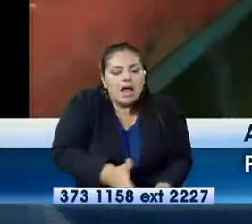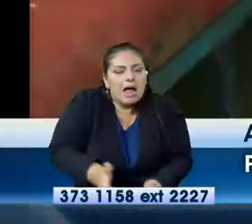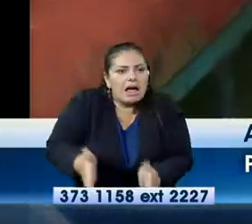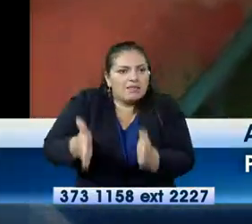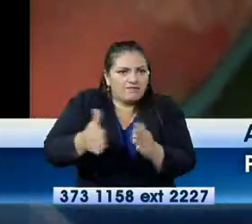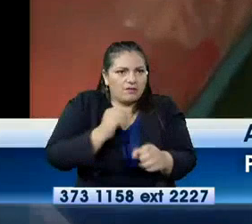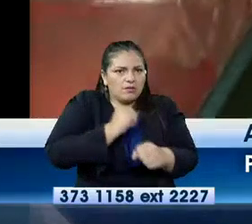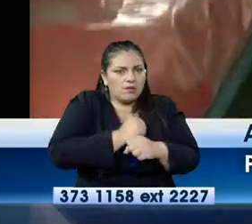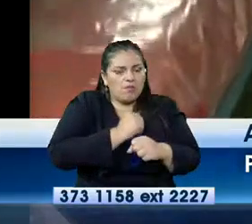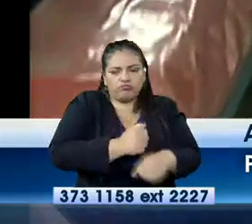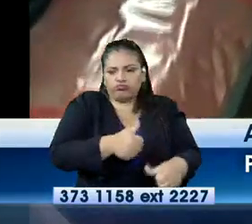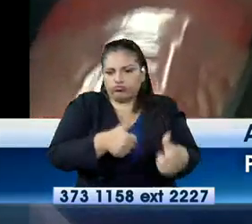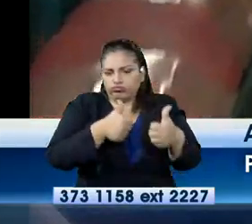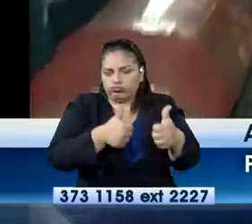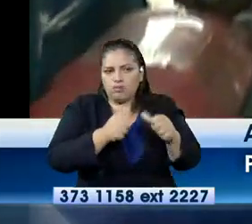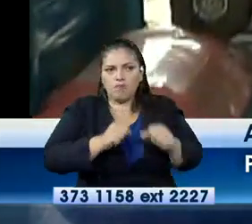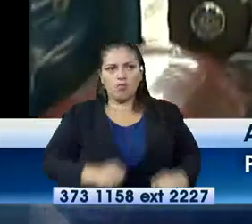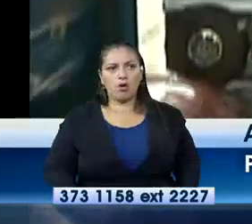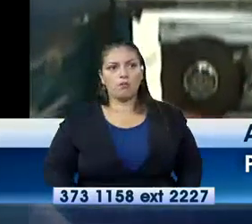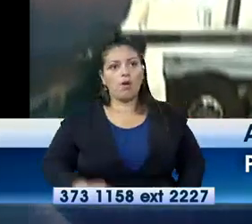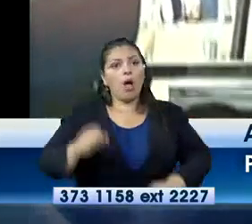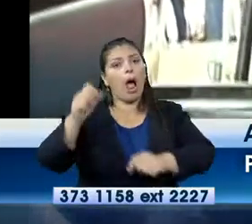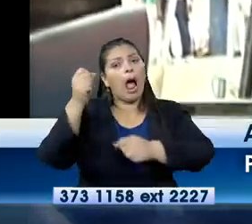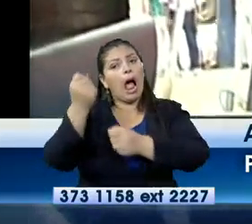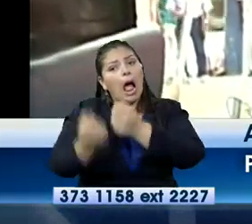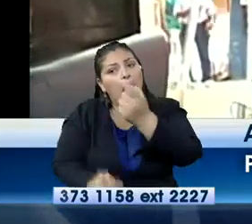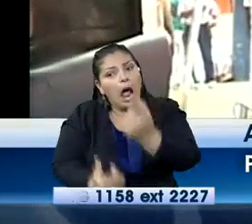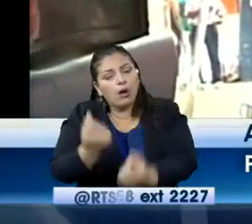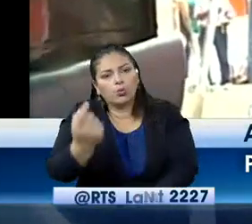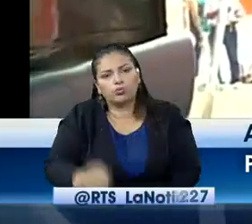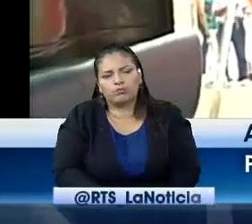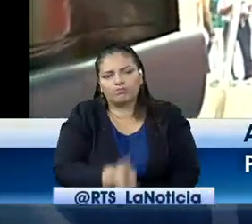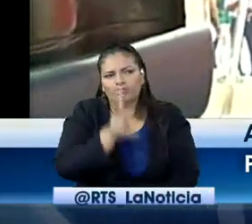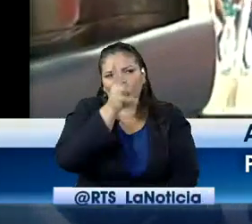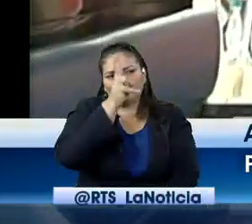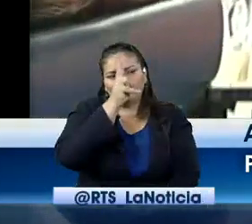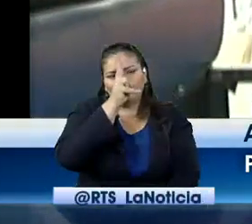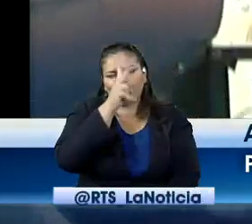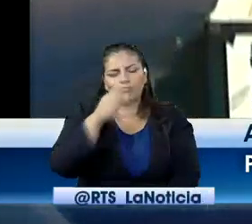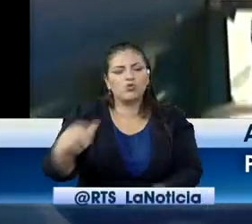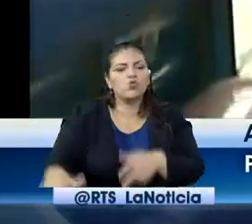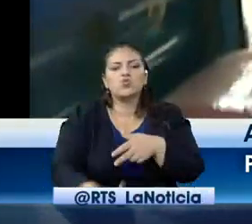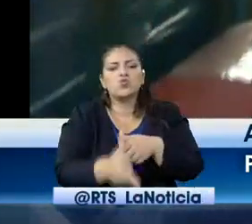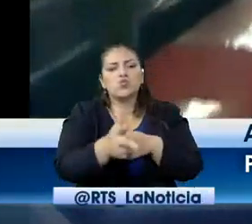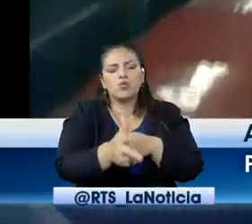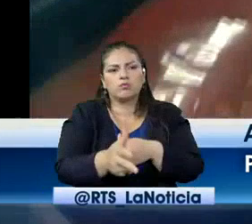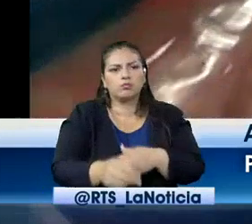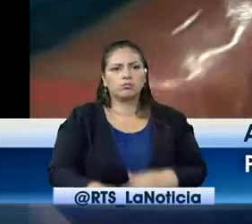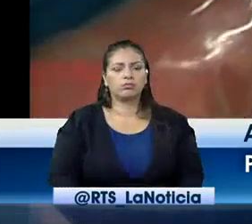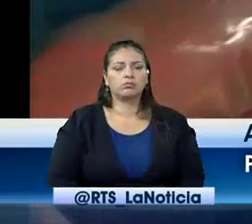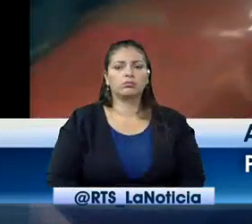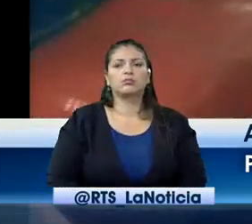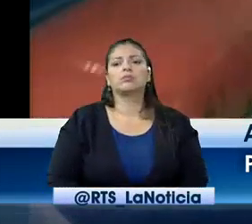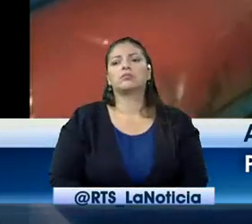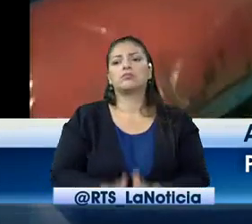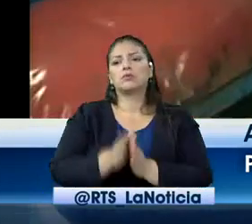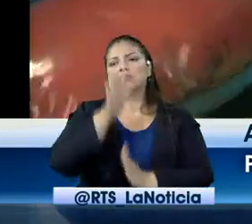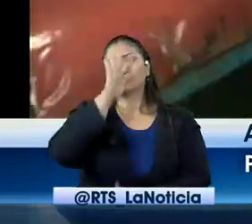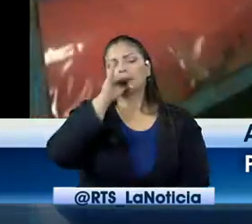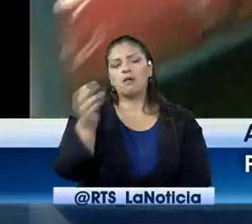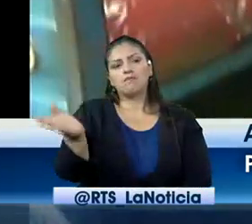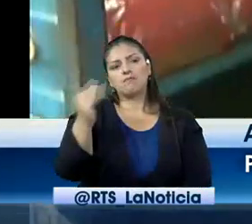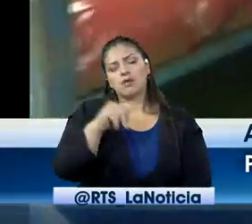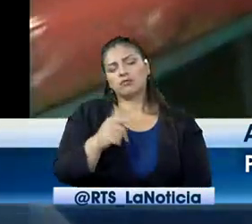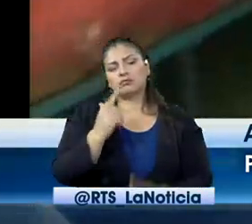por eso que yo le estoy hablando con los mayores, los vigilantes, que lo ayuden en eso, poniendo vigilantes aquí para que nosotros parquearlos allá y salir por allá por donde tenemos que salir.